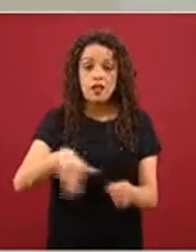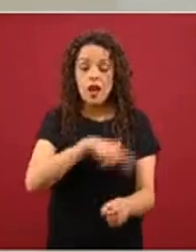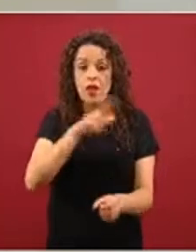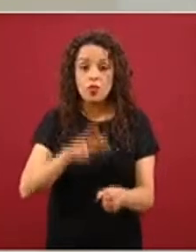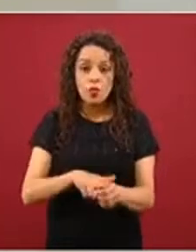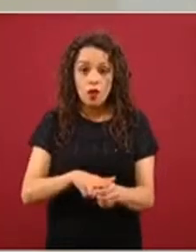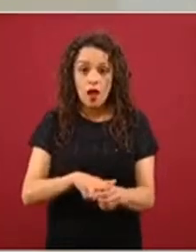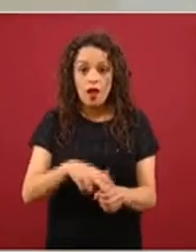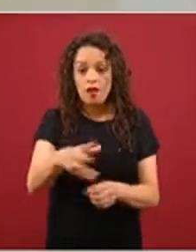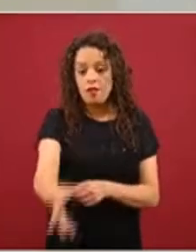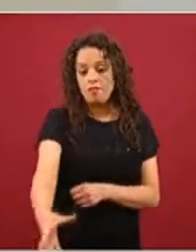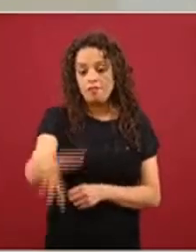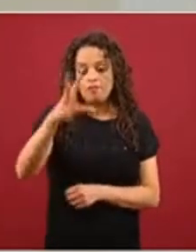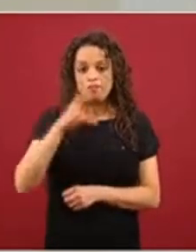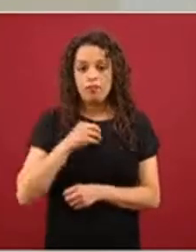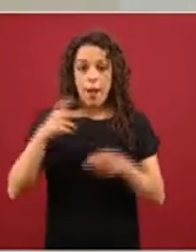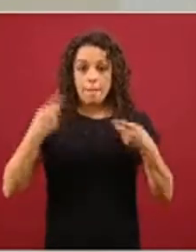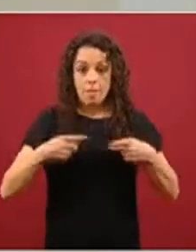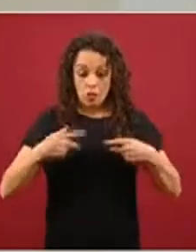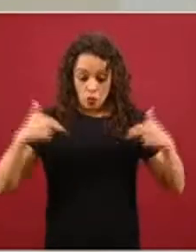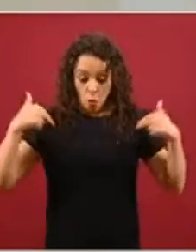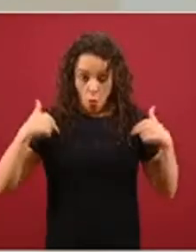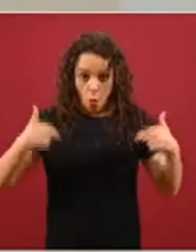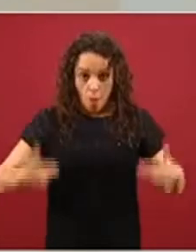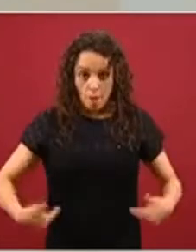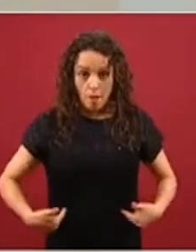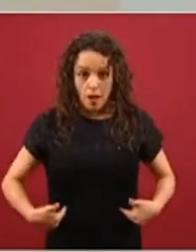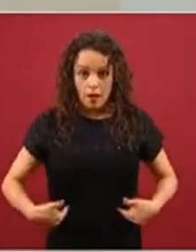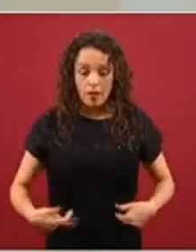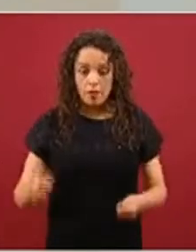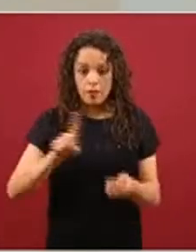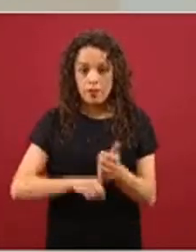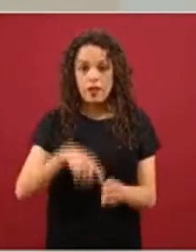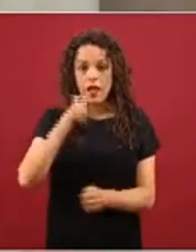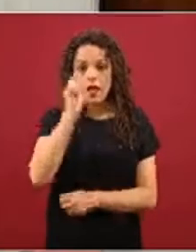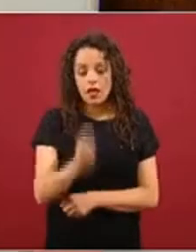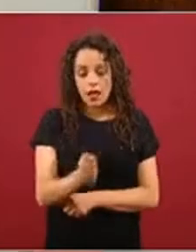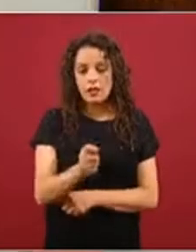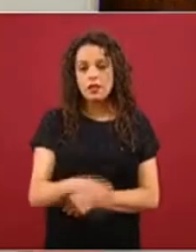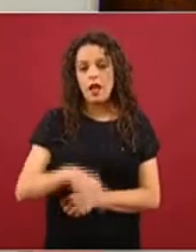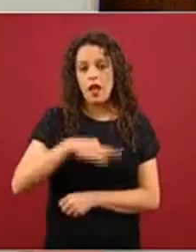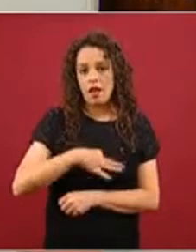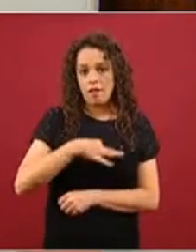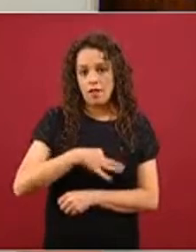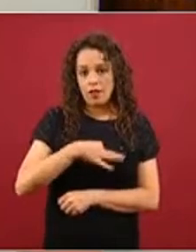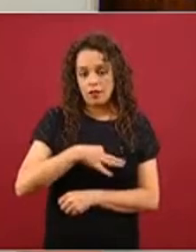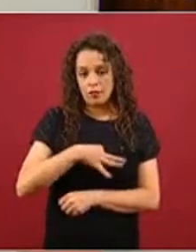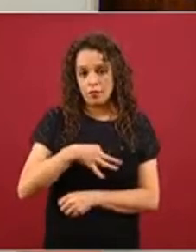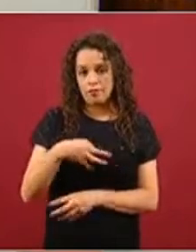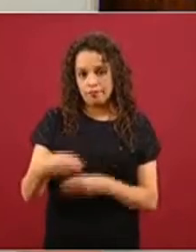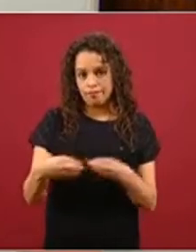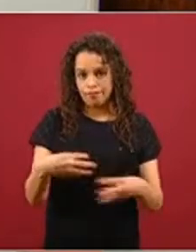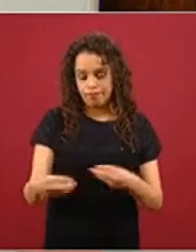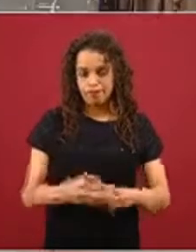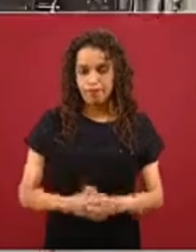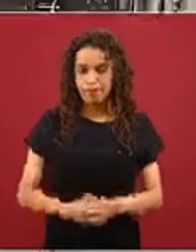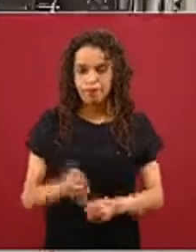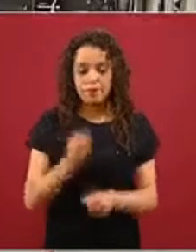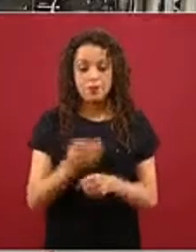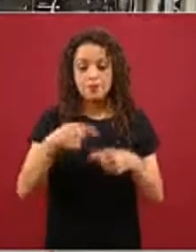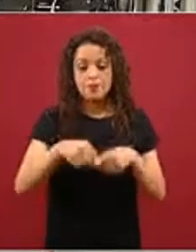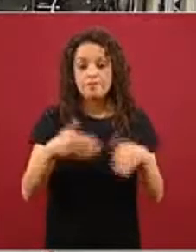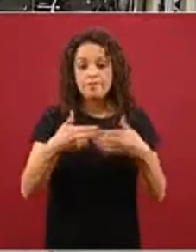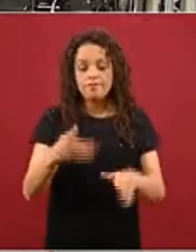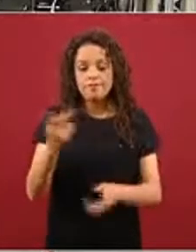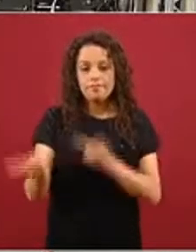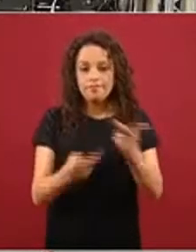la especie humana en el repertorio de enfermedades infecciosas. Vamos a abrir a preguntas y respuestas. Juan